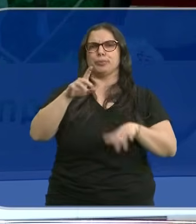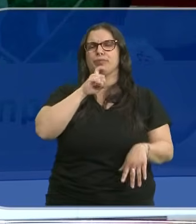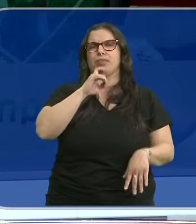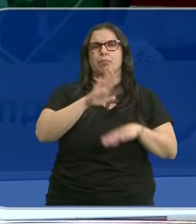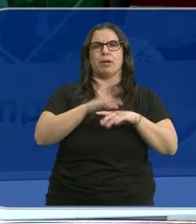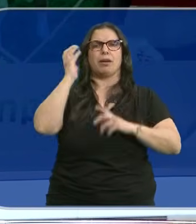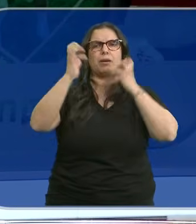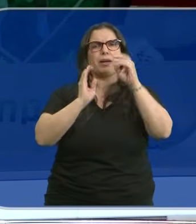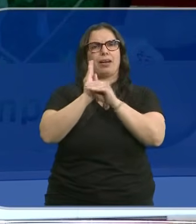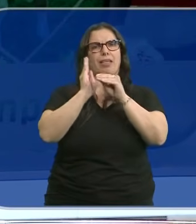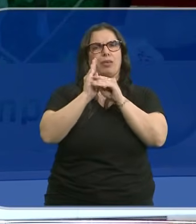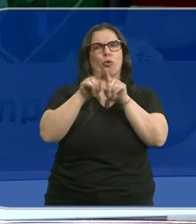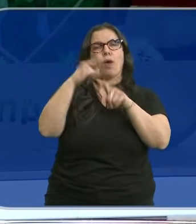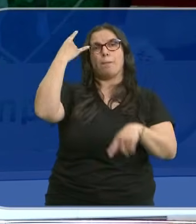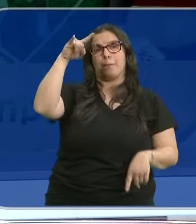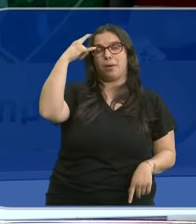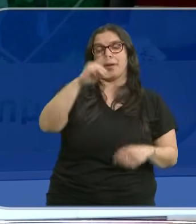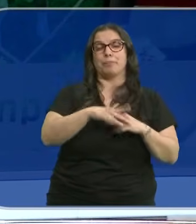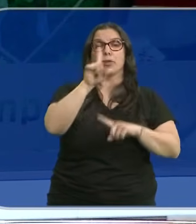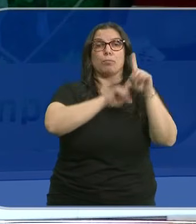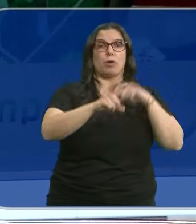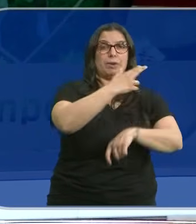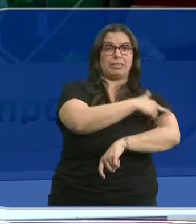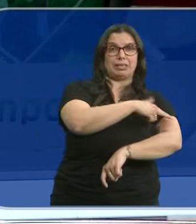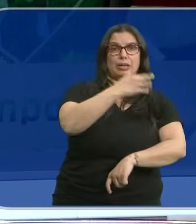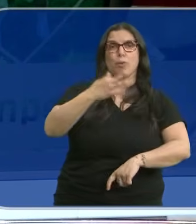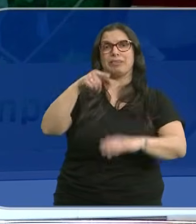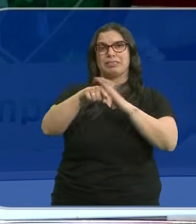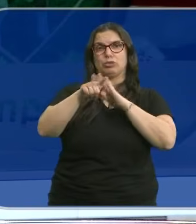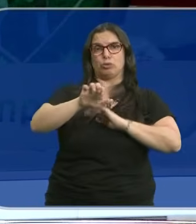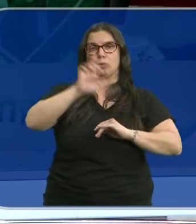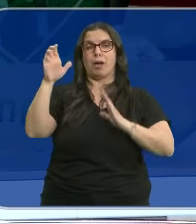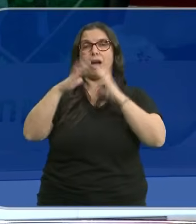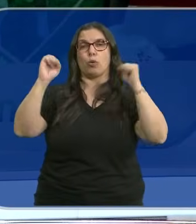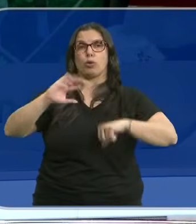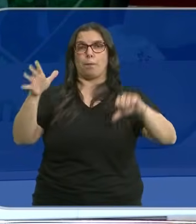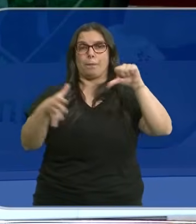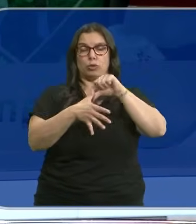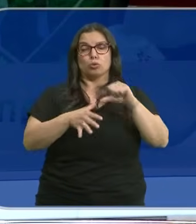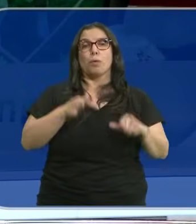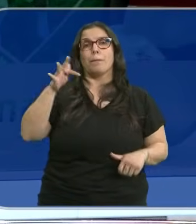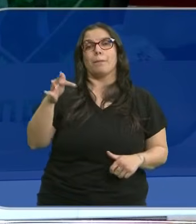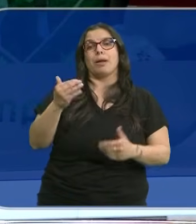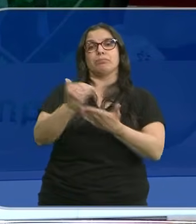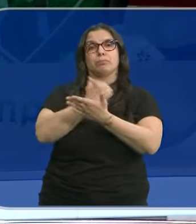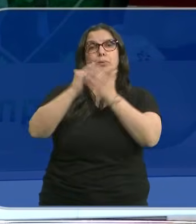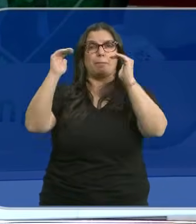para los ganaderos de vacuno. A los problemas sanitarios se unen la burocracia europea, el acuerdo con Mercosur y el descenso de la rentabilidad, que da al traste con